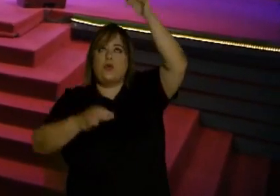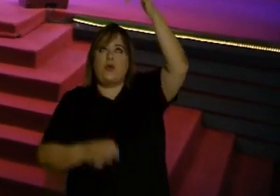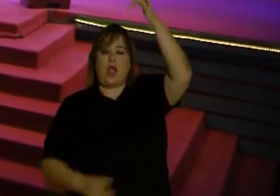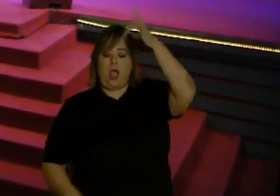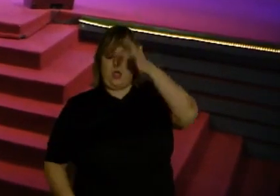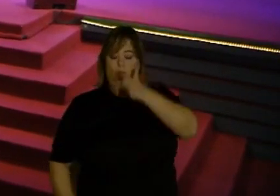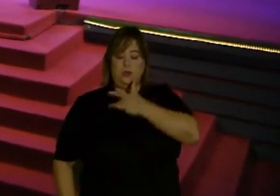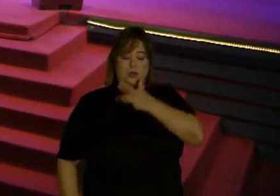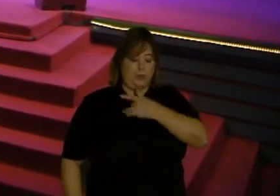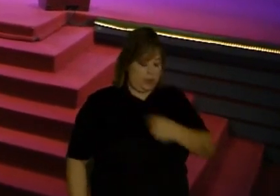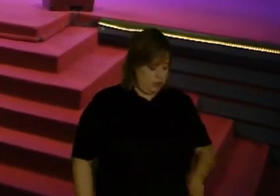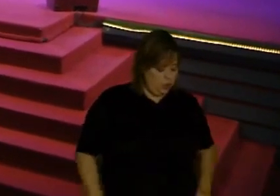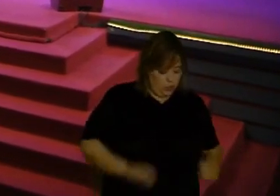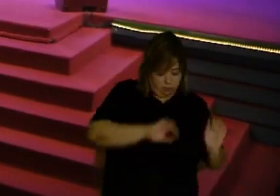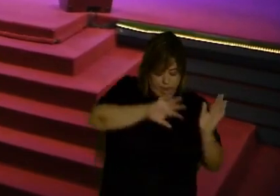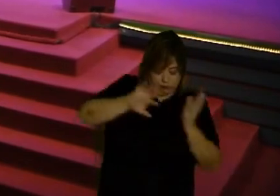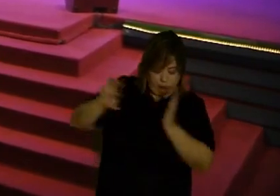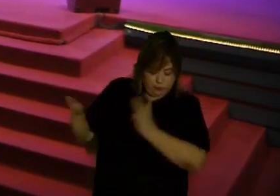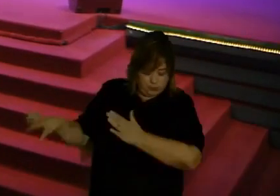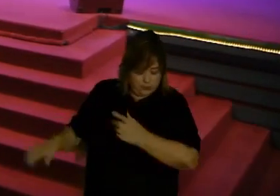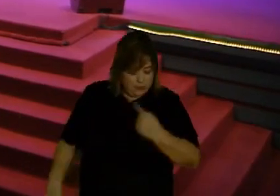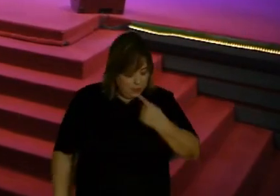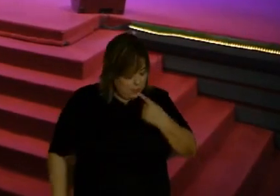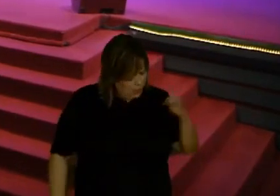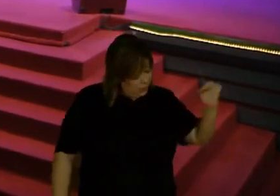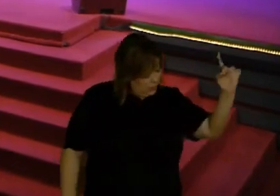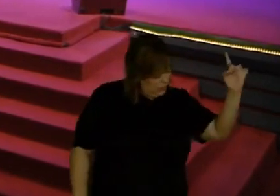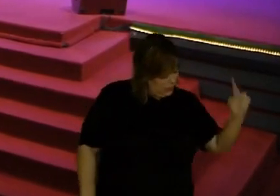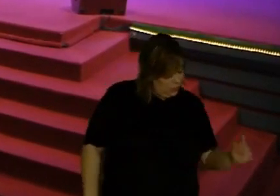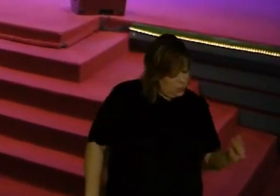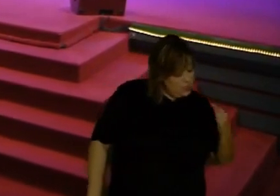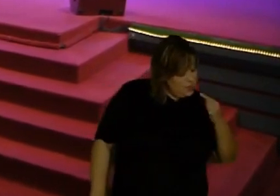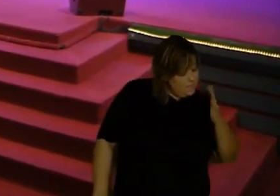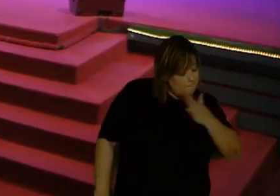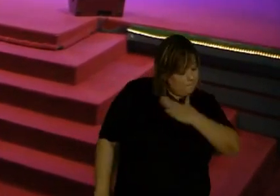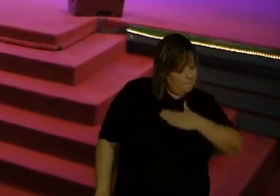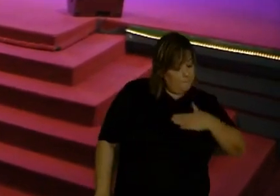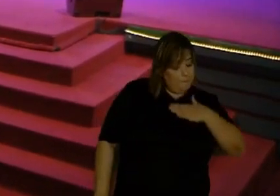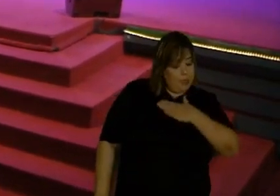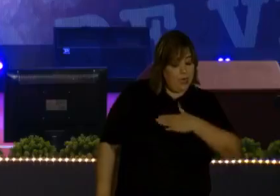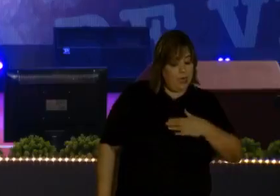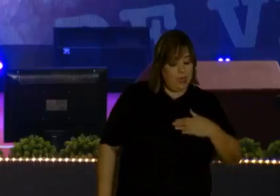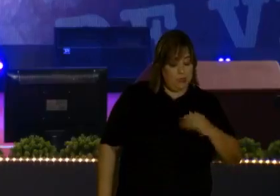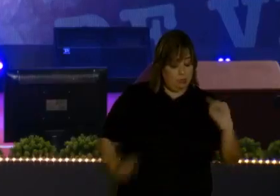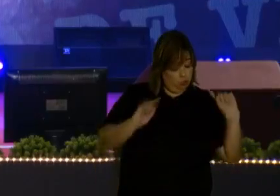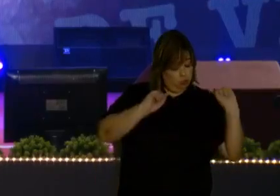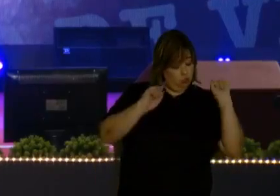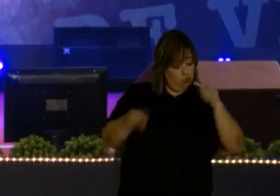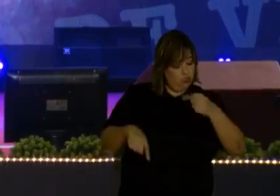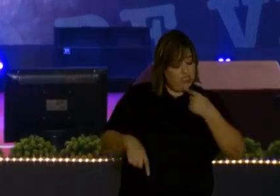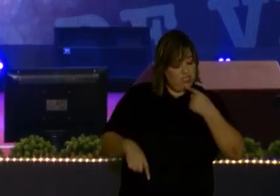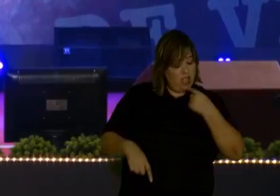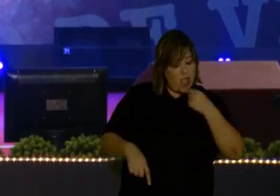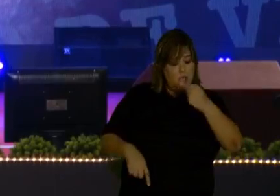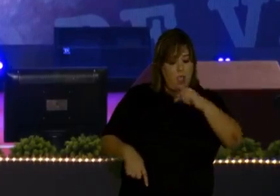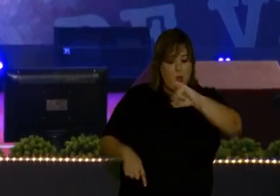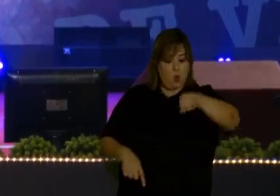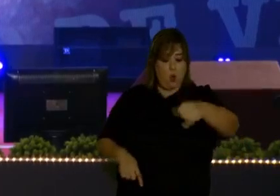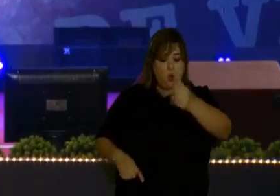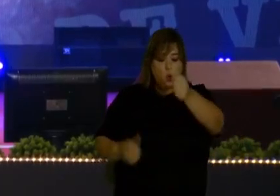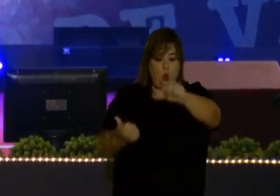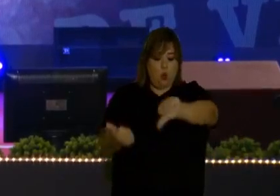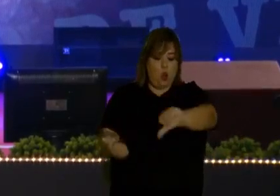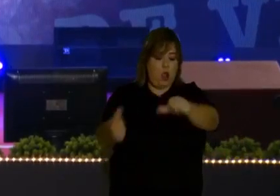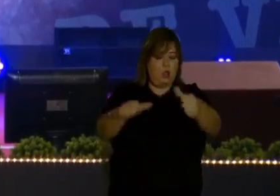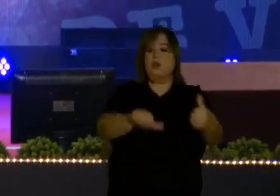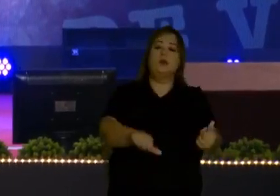Juan con el mismo respeto, porque él respetó el ministerio de Juan y no le habló a los